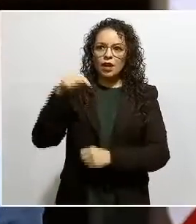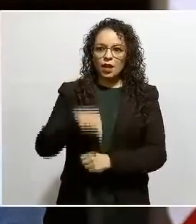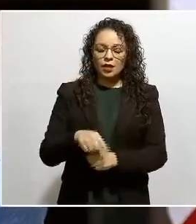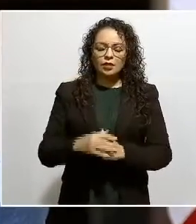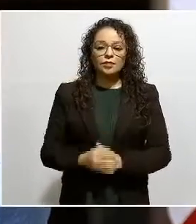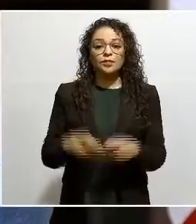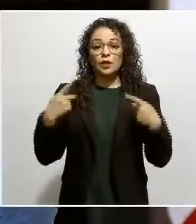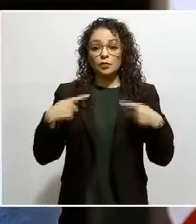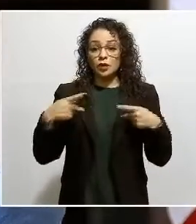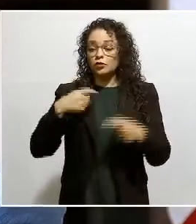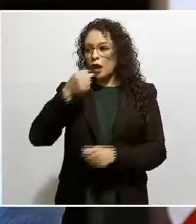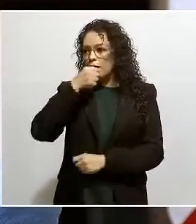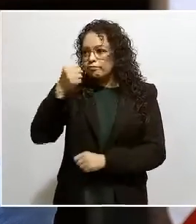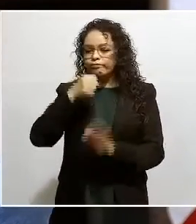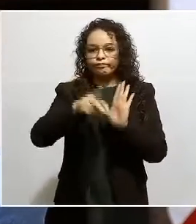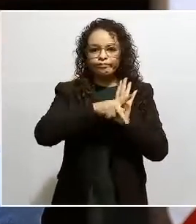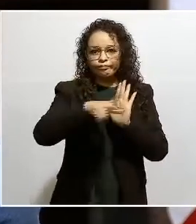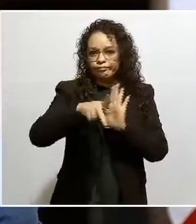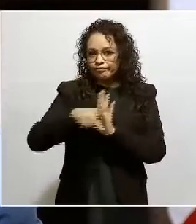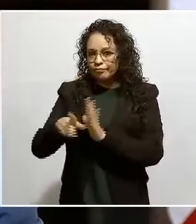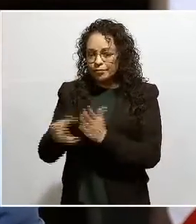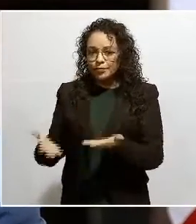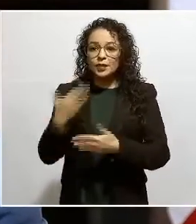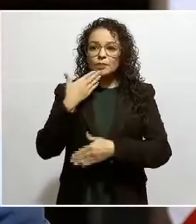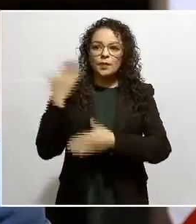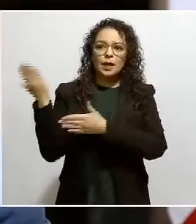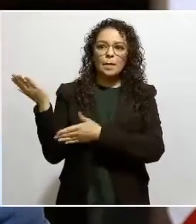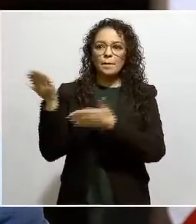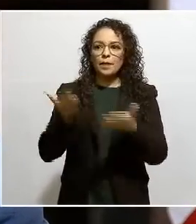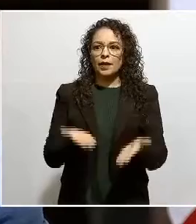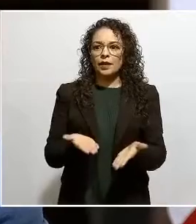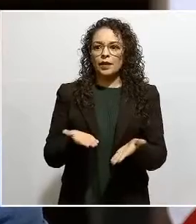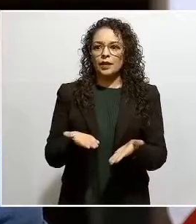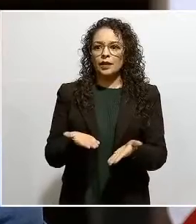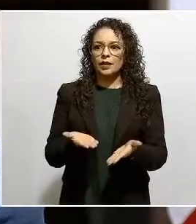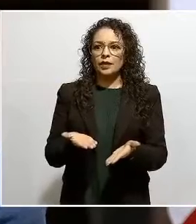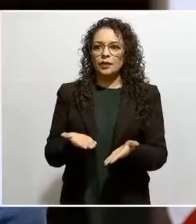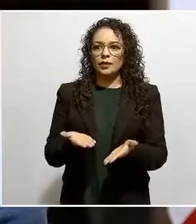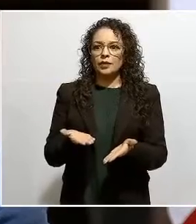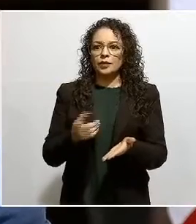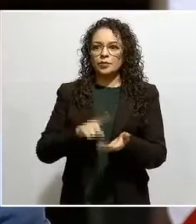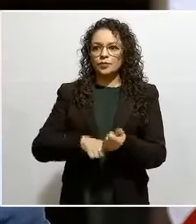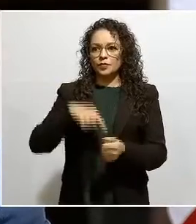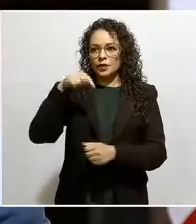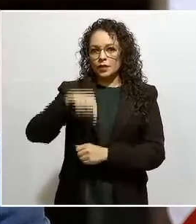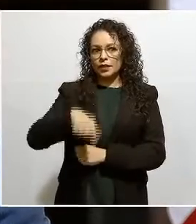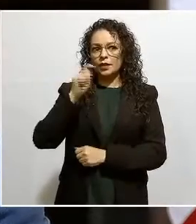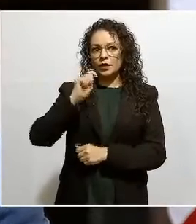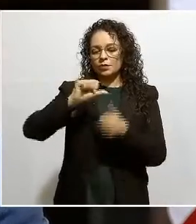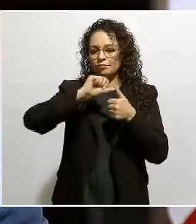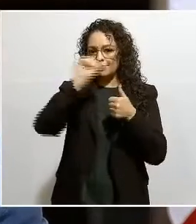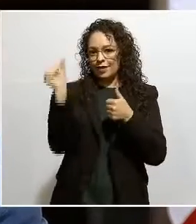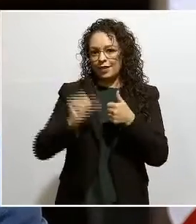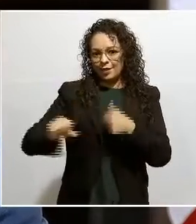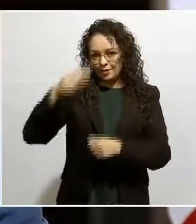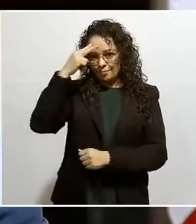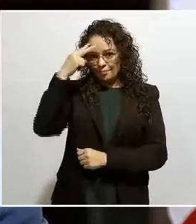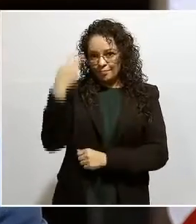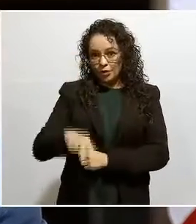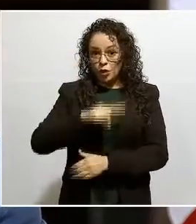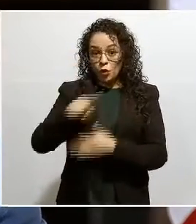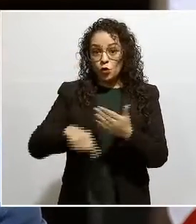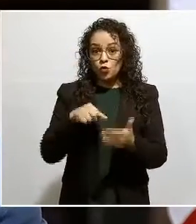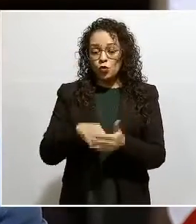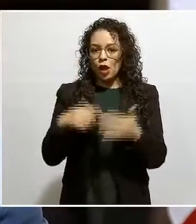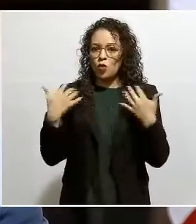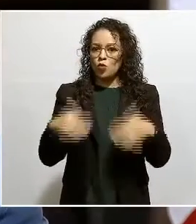medios de comunicación. Me honra darles la bienvenida en el principal recinto de las artes en México, espacio vivo y testigo